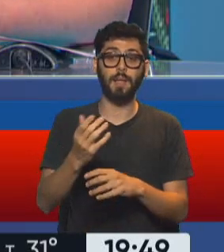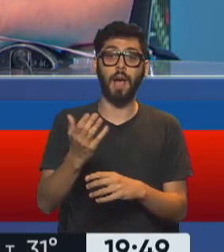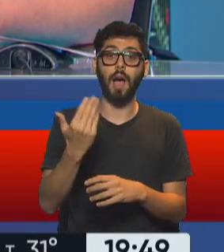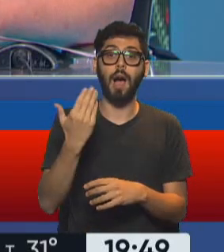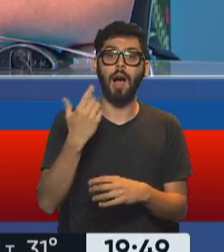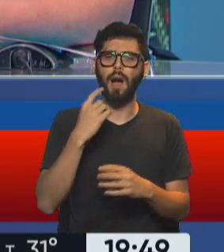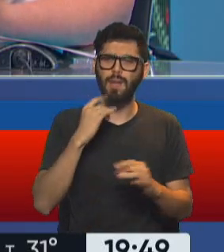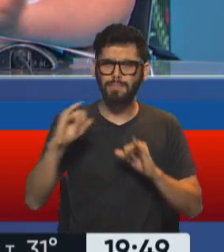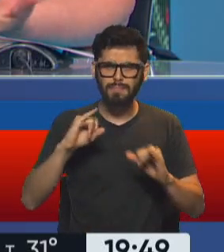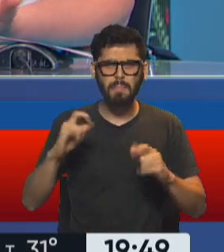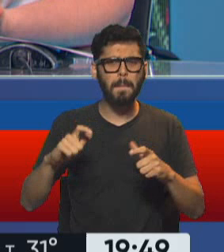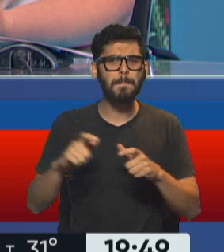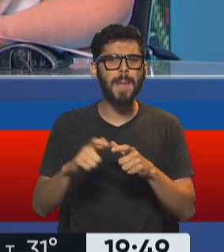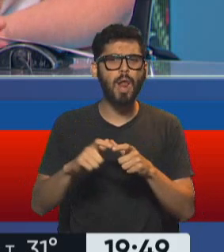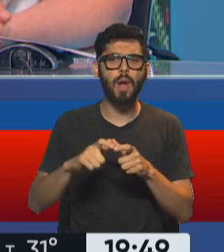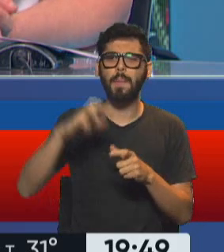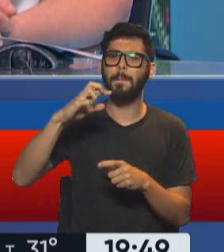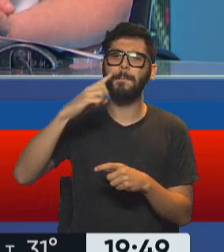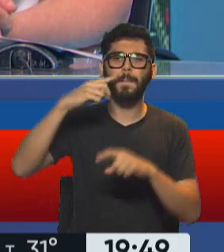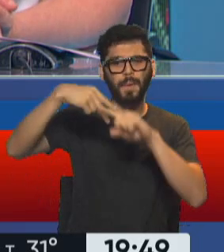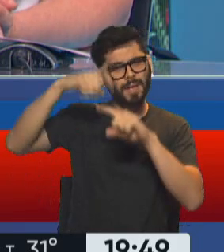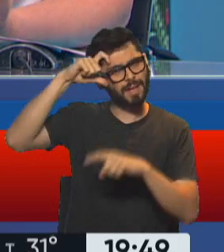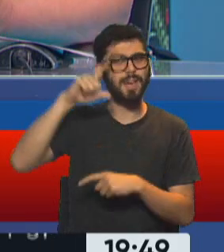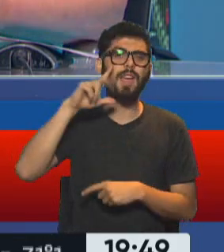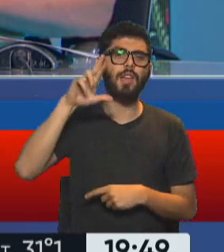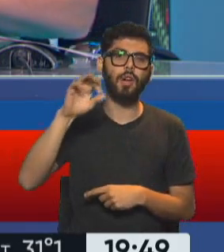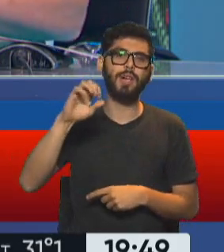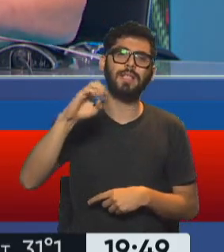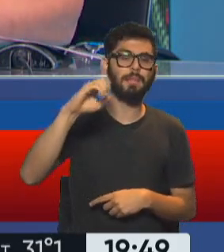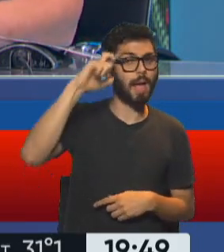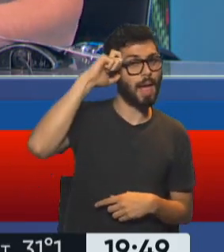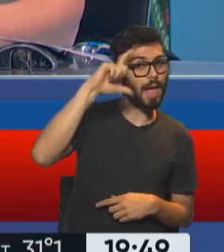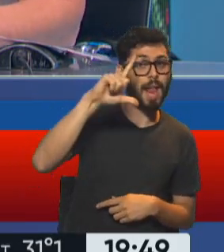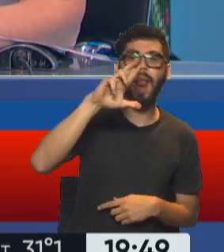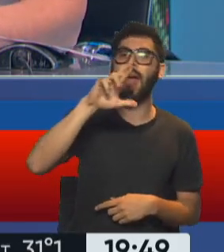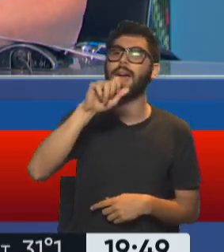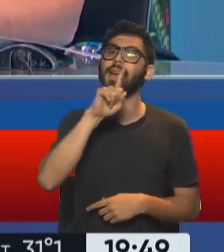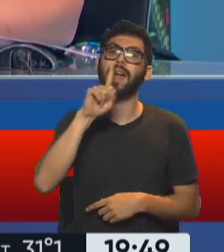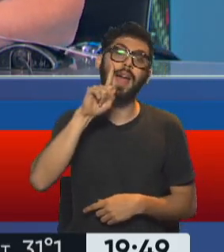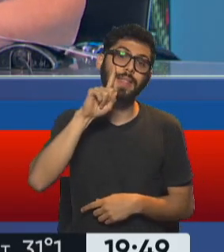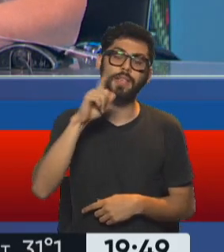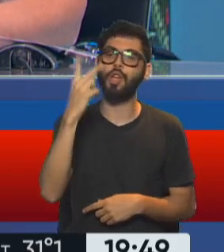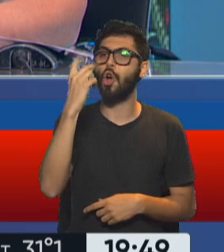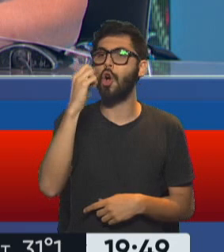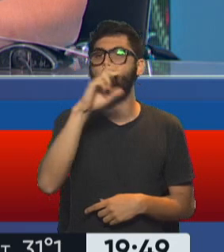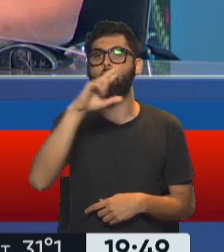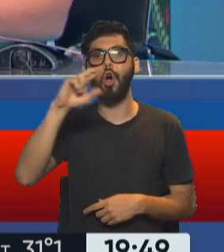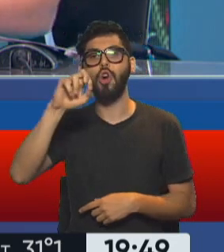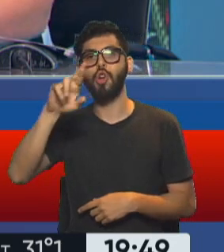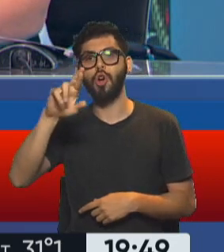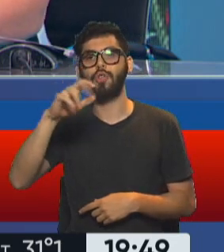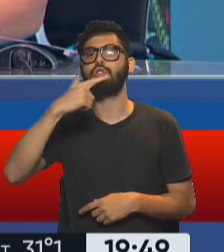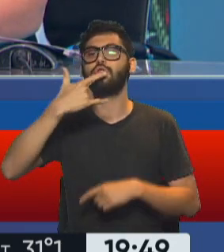película documental de Enrique Piñeiro, el Ratty Horror Show, un caso bastante similar,